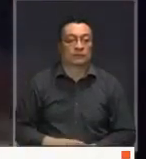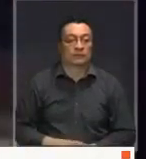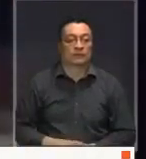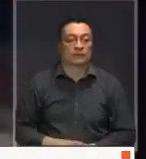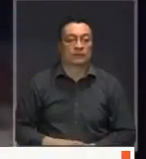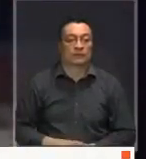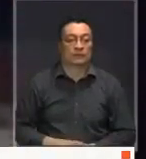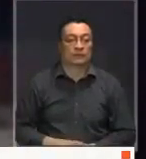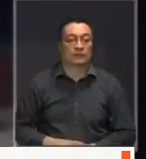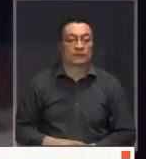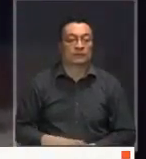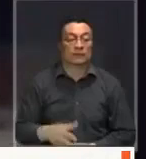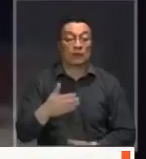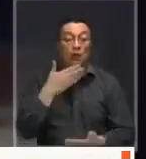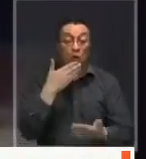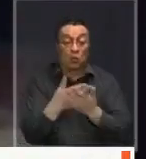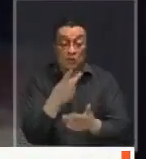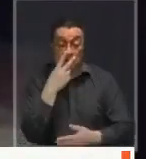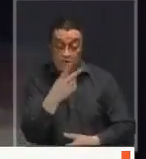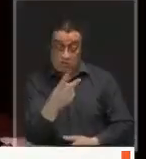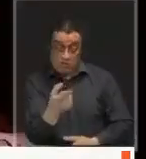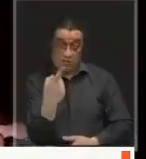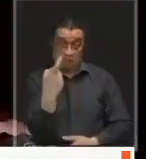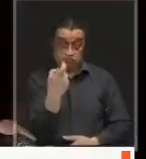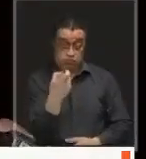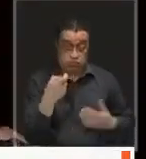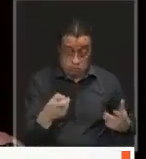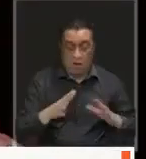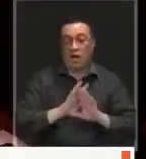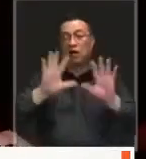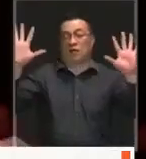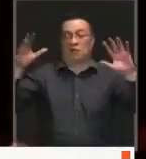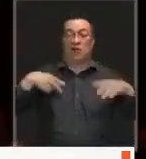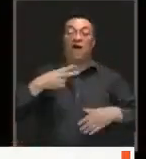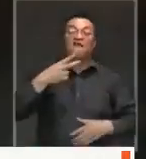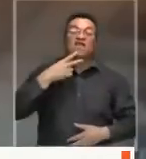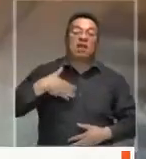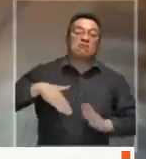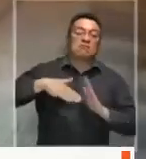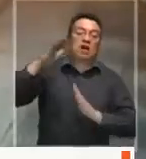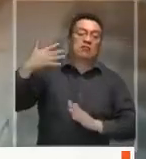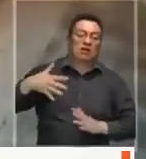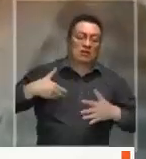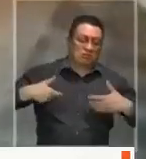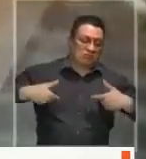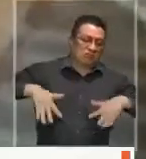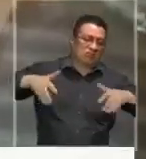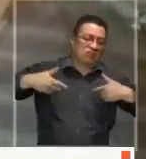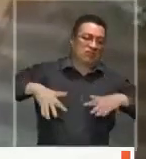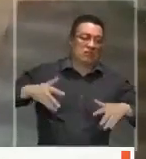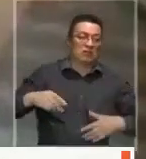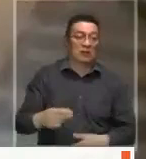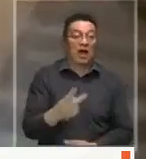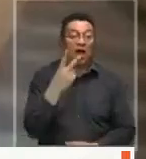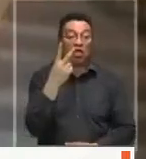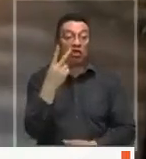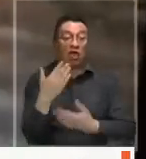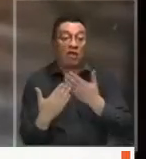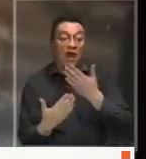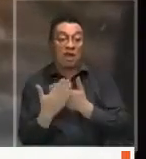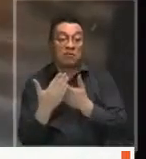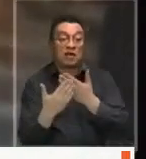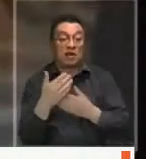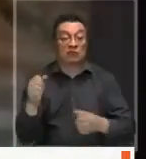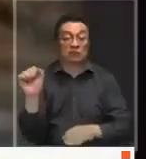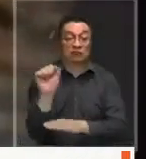y cuando uno de un arma de fuego lo único que queda es entregarse en la vida es más importante eran las dos de la madrugada y